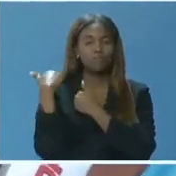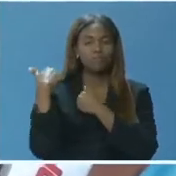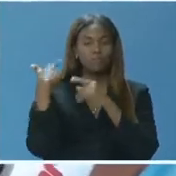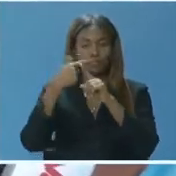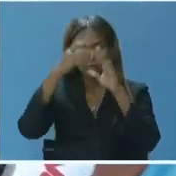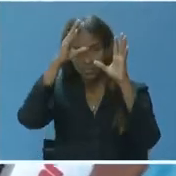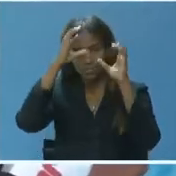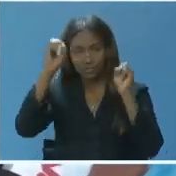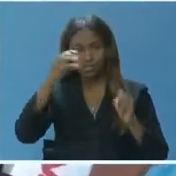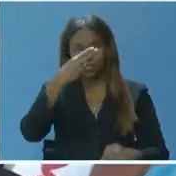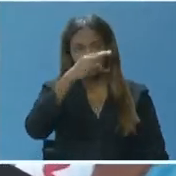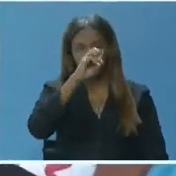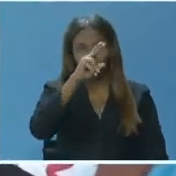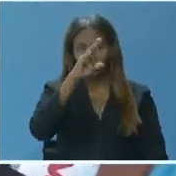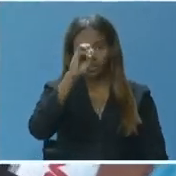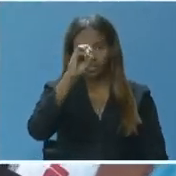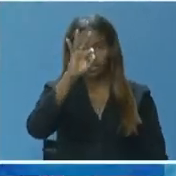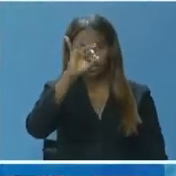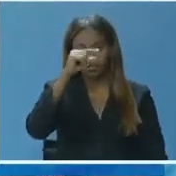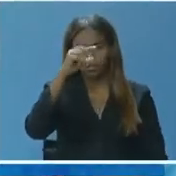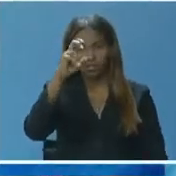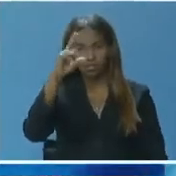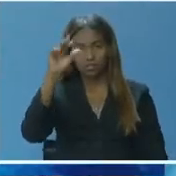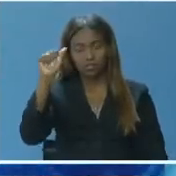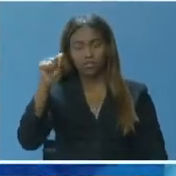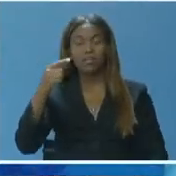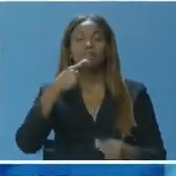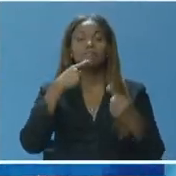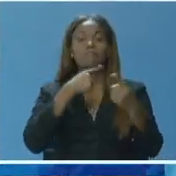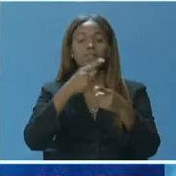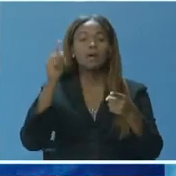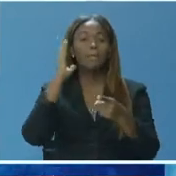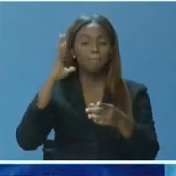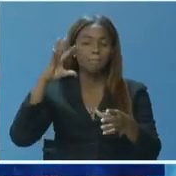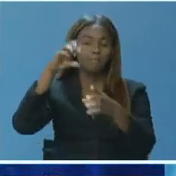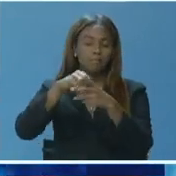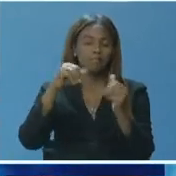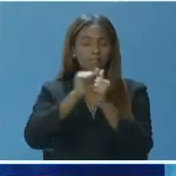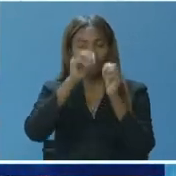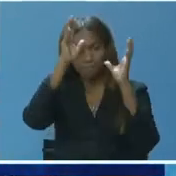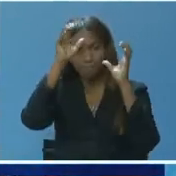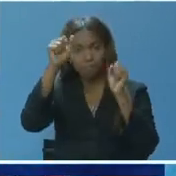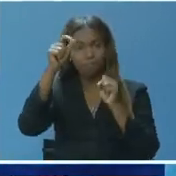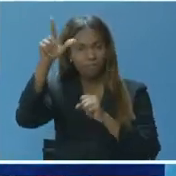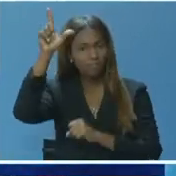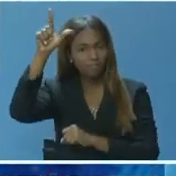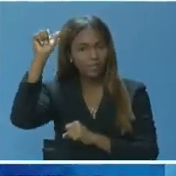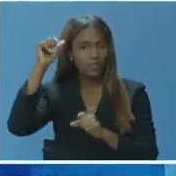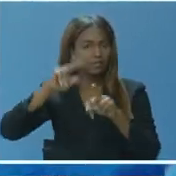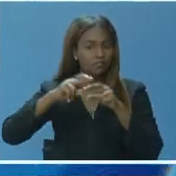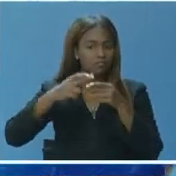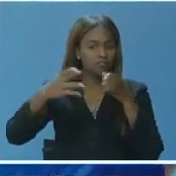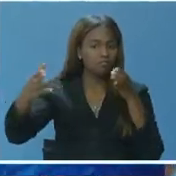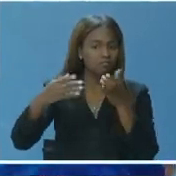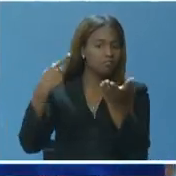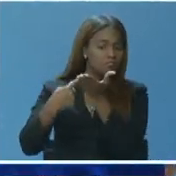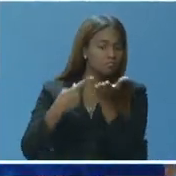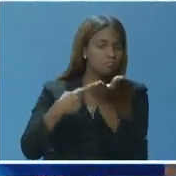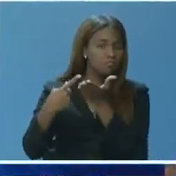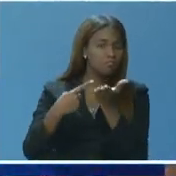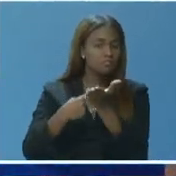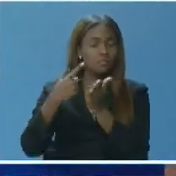Homero Figueroa, anunció la participación del presidente Luis Abinader ante el CES, donde se discutirán